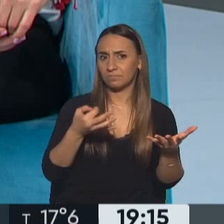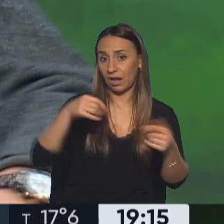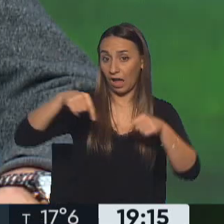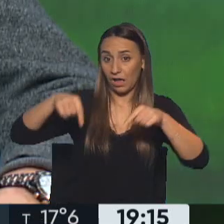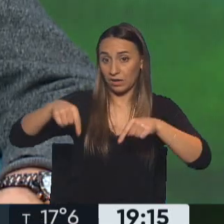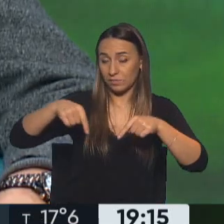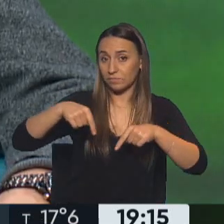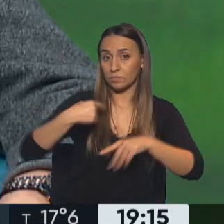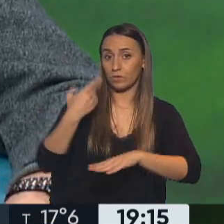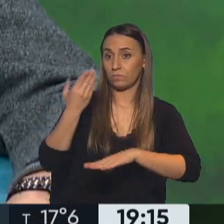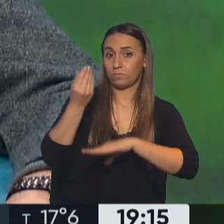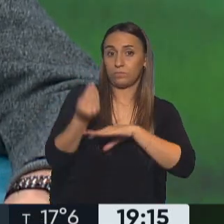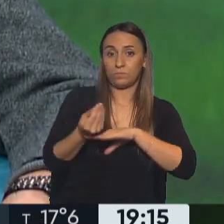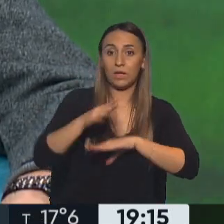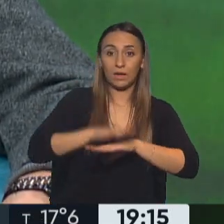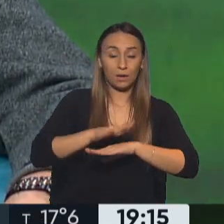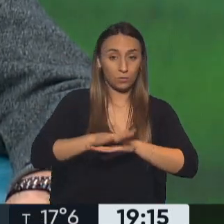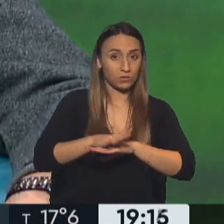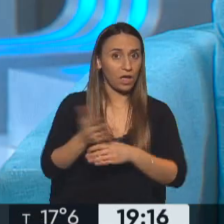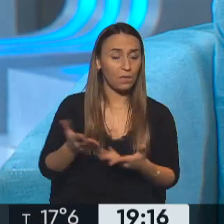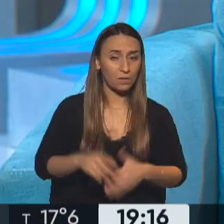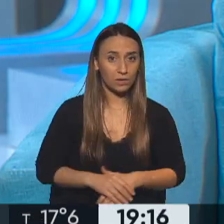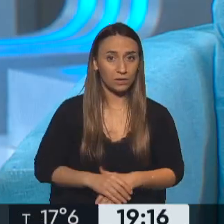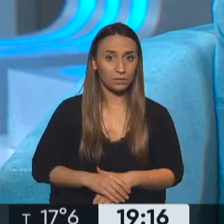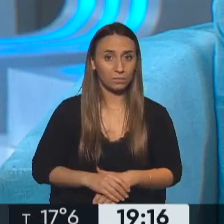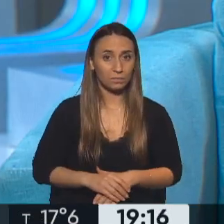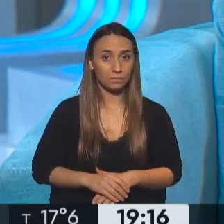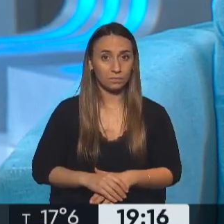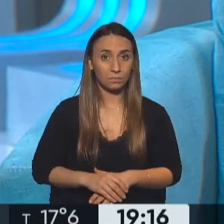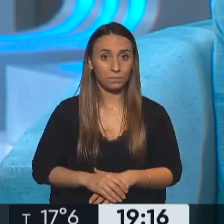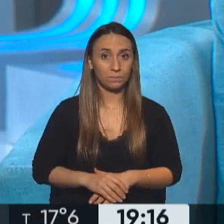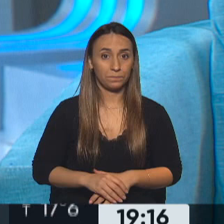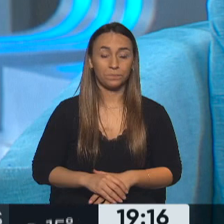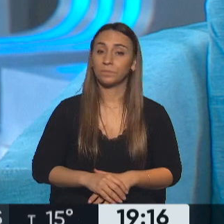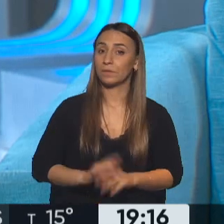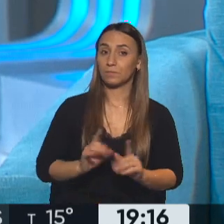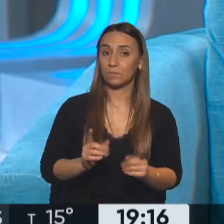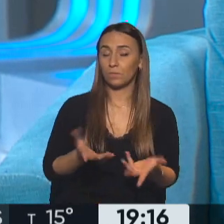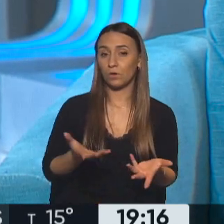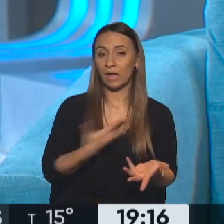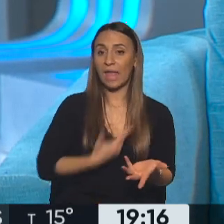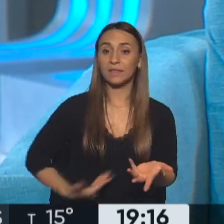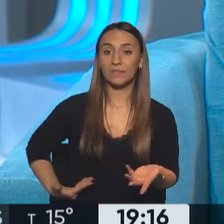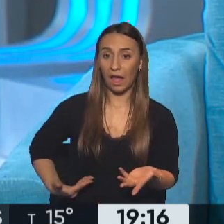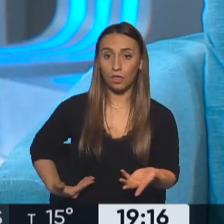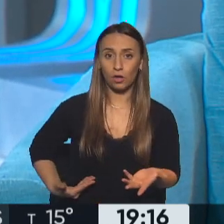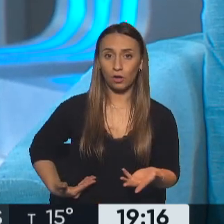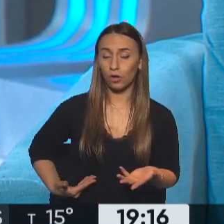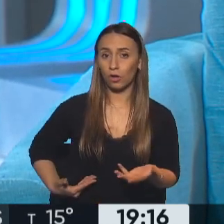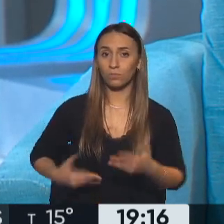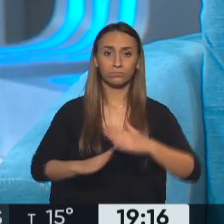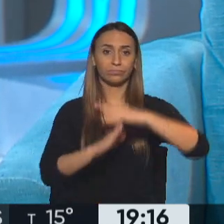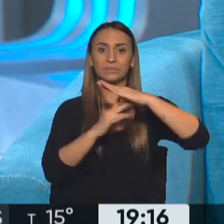un organismo importante del estado cuando ese organismo pertenece a la democracia